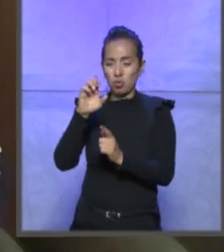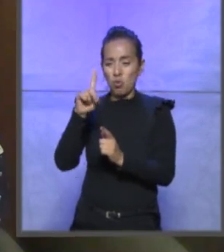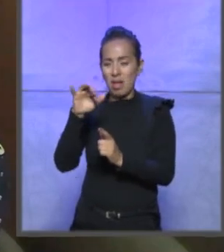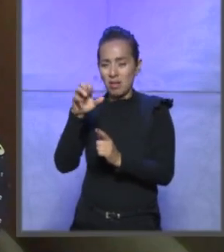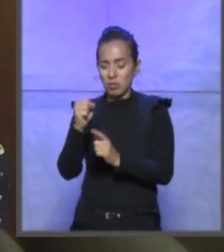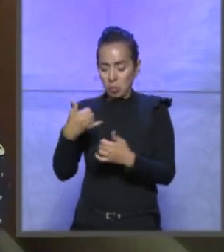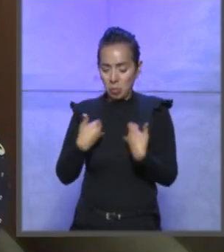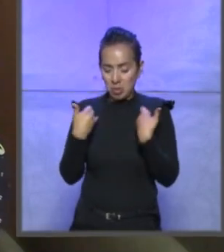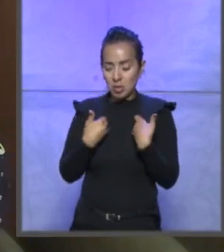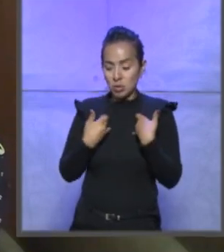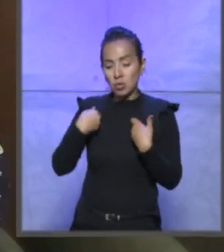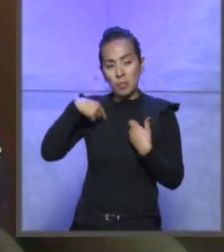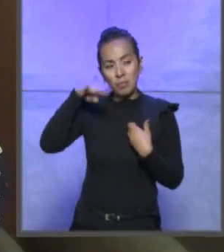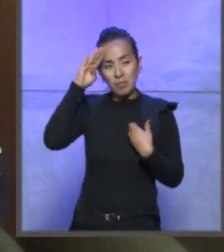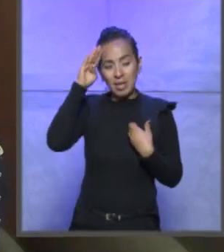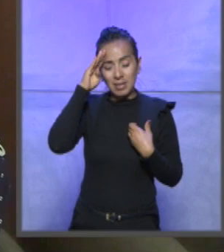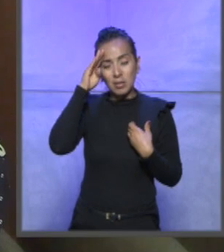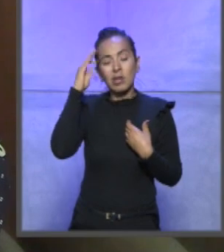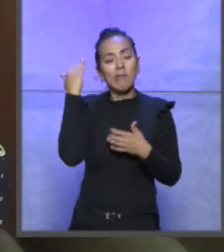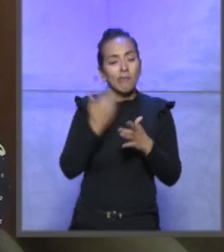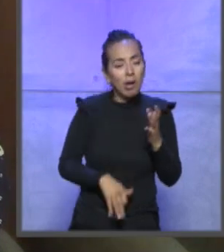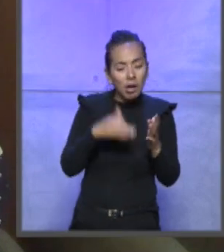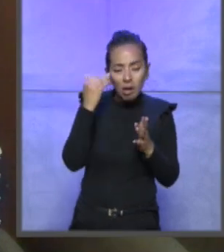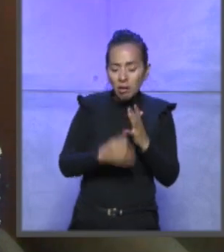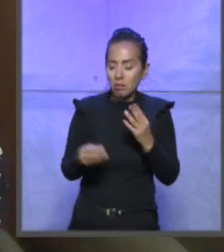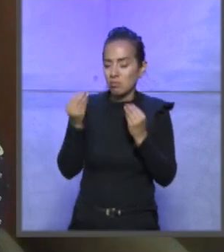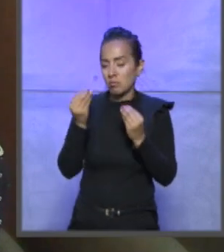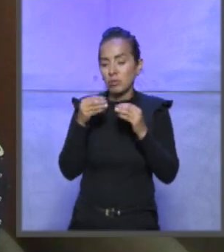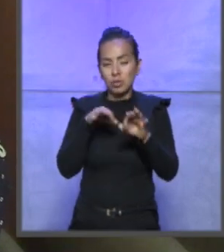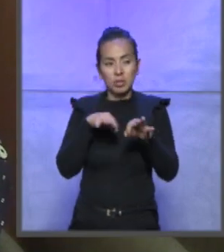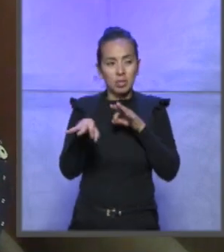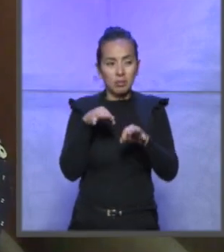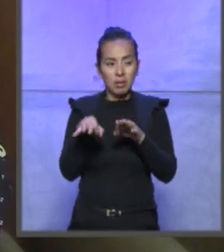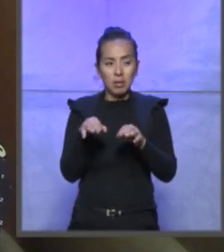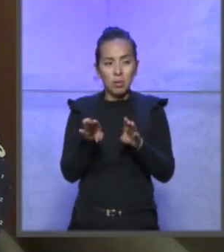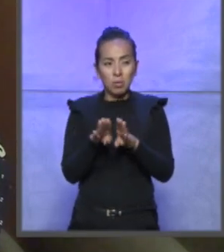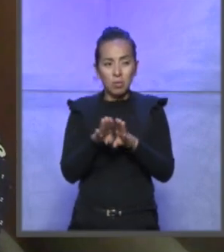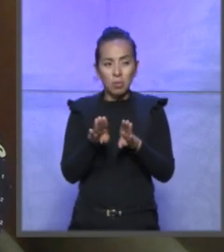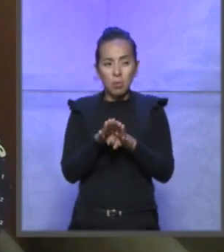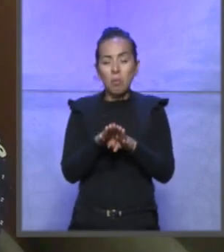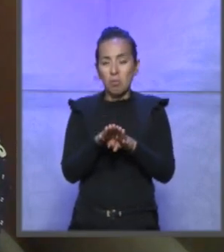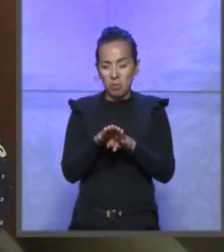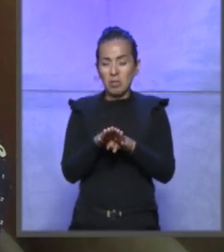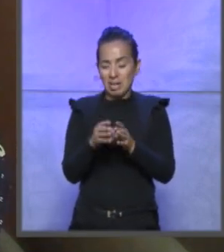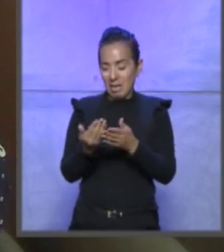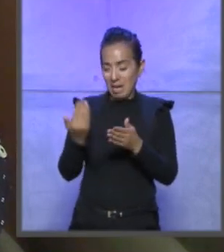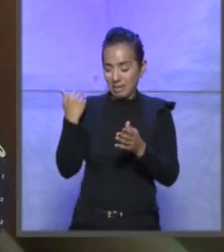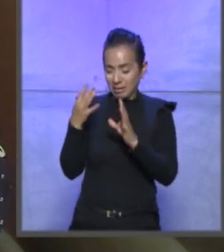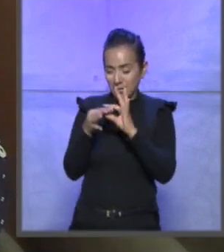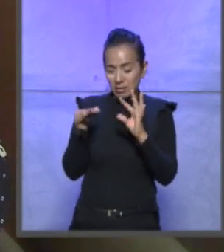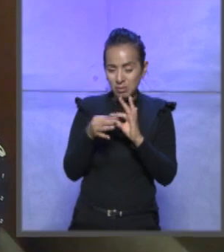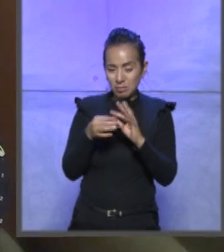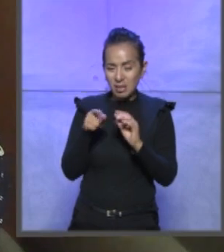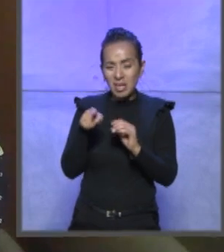políticos, considero que hace falta, porque hace falta mucho trabajo, porque como les comentaba, estos